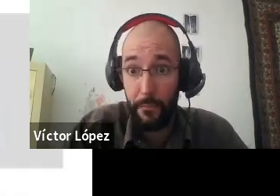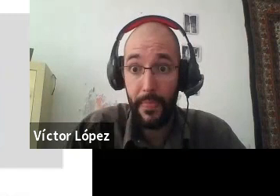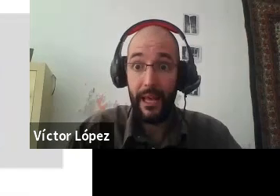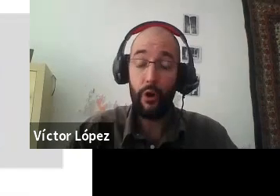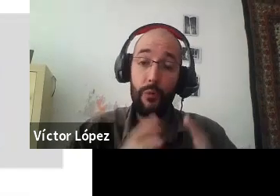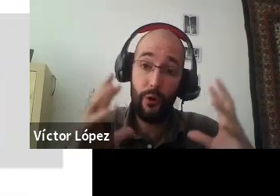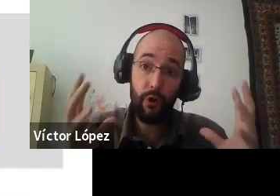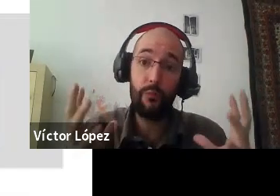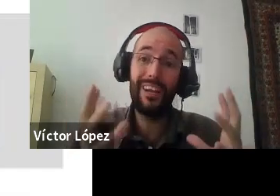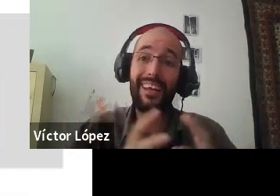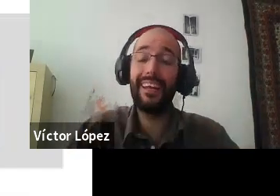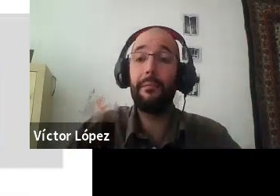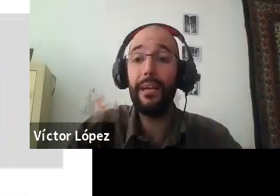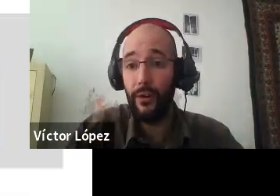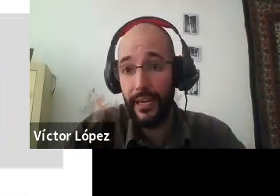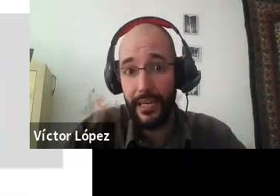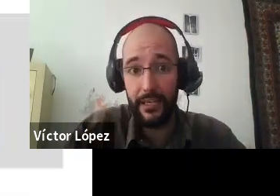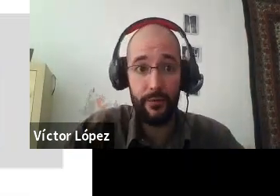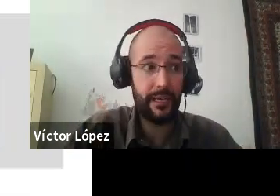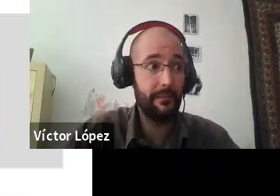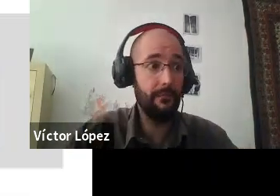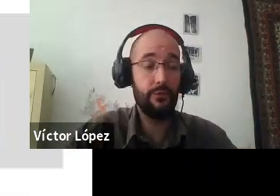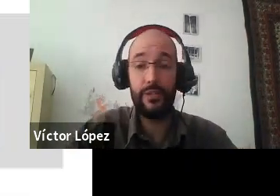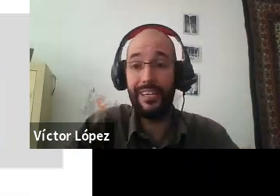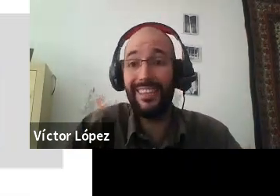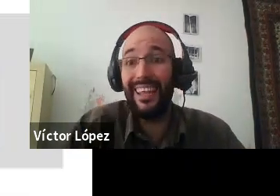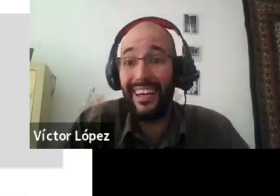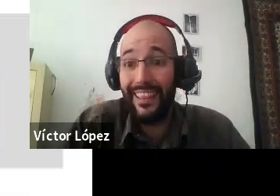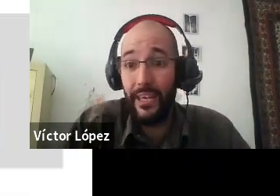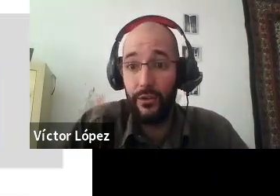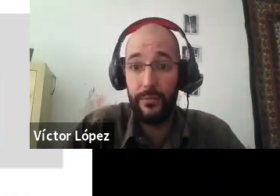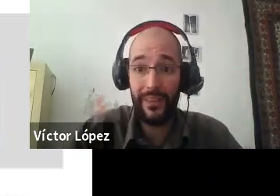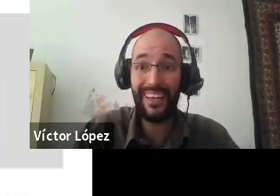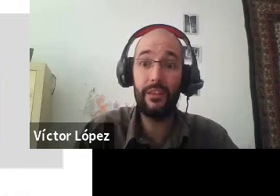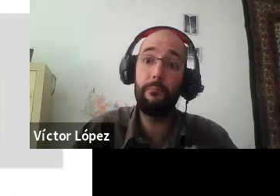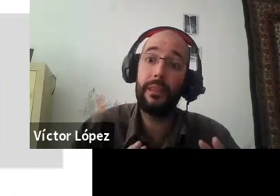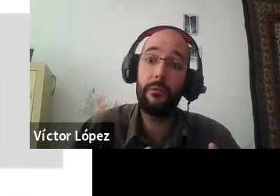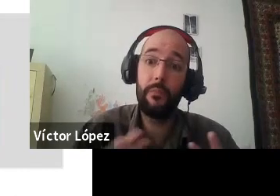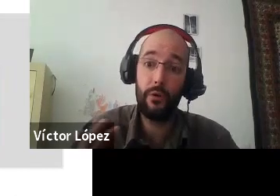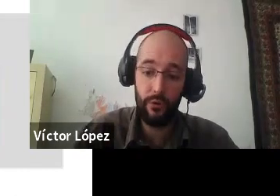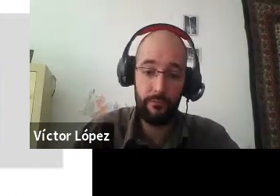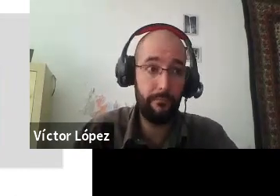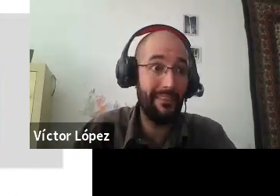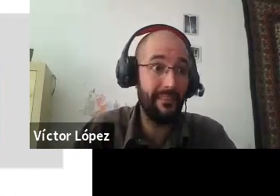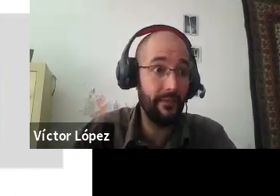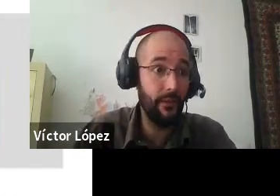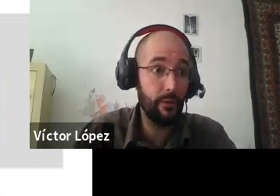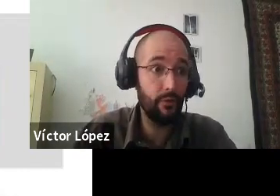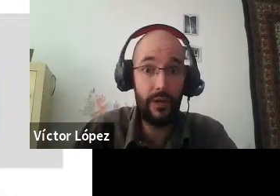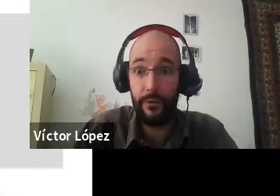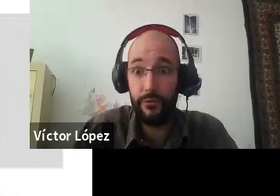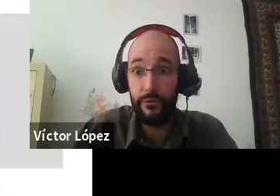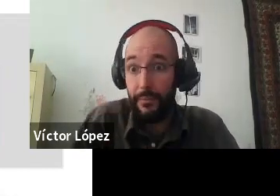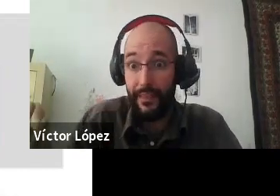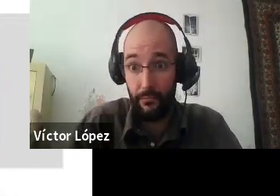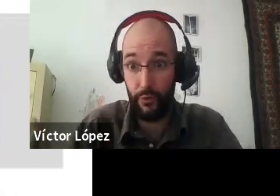hablar hoy. Como el marco general sobre el que hablamos es la indagación, he querido empezar un poco planteando pues,